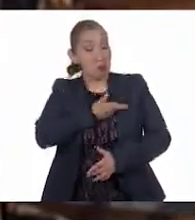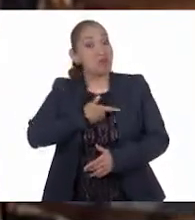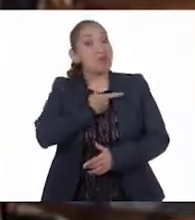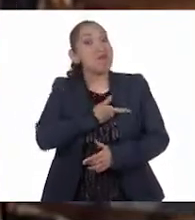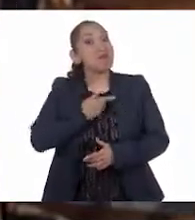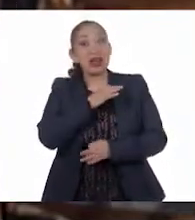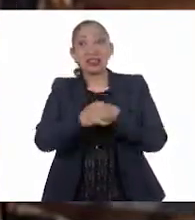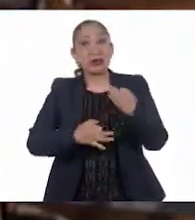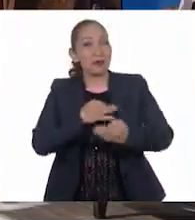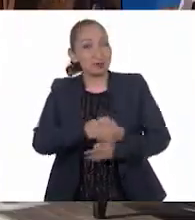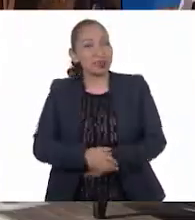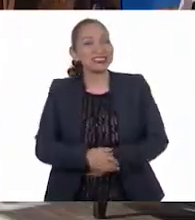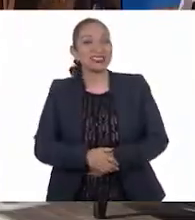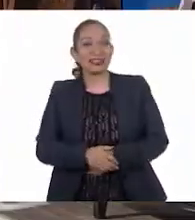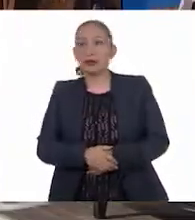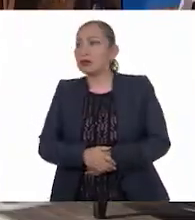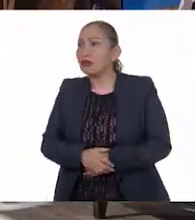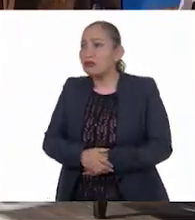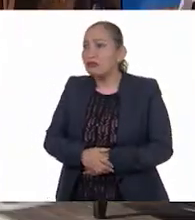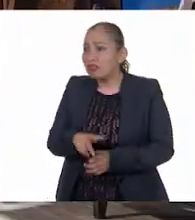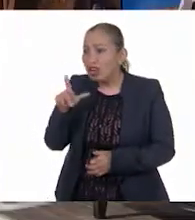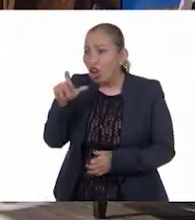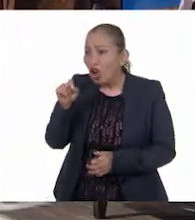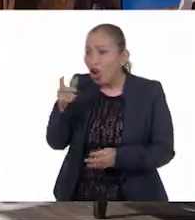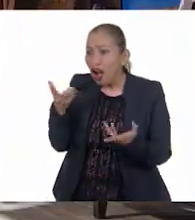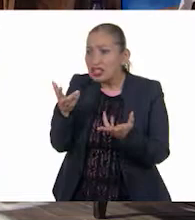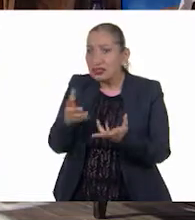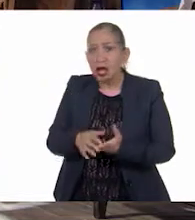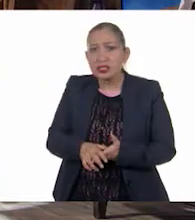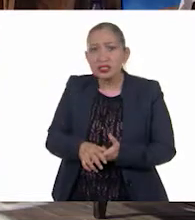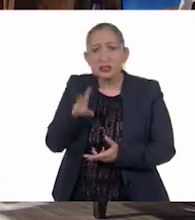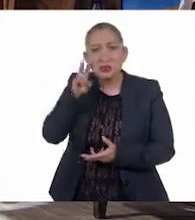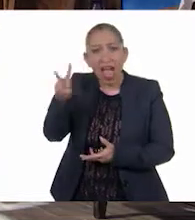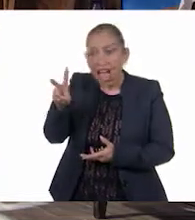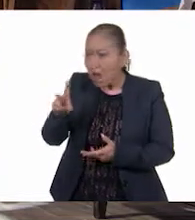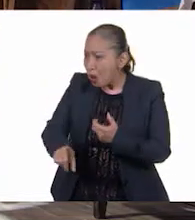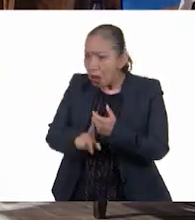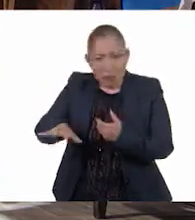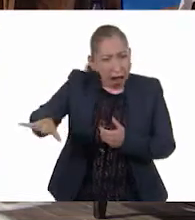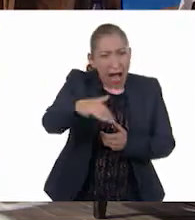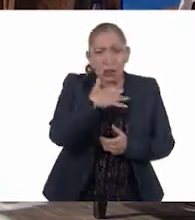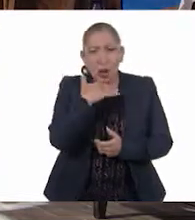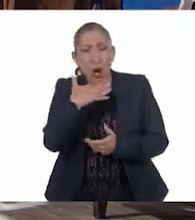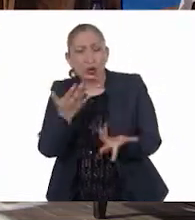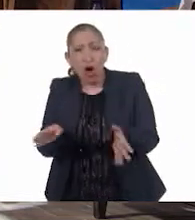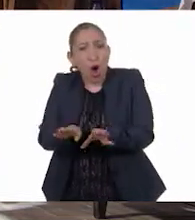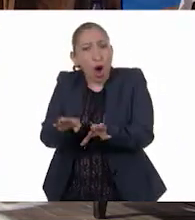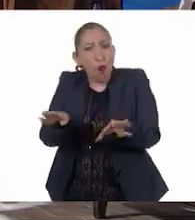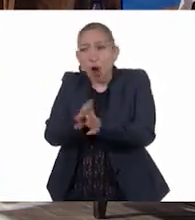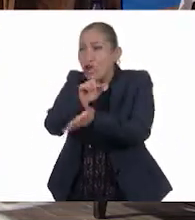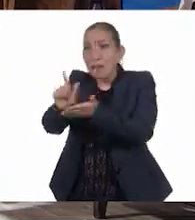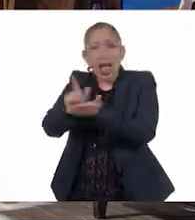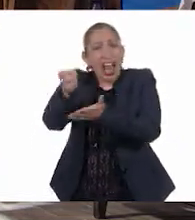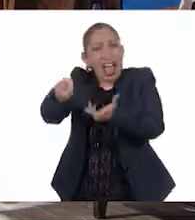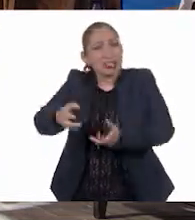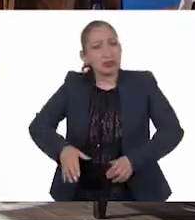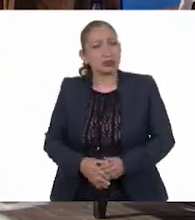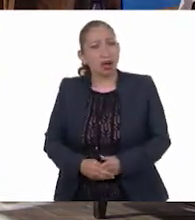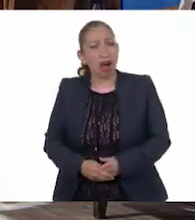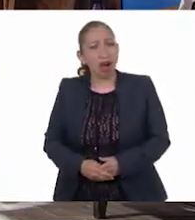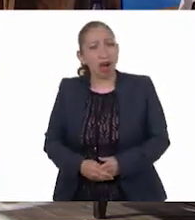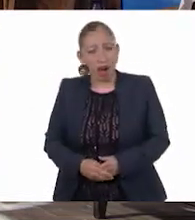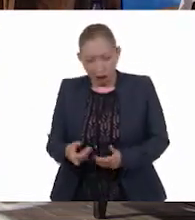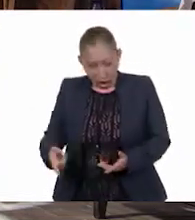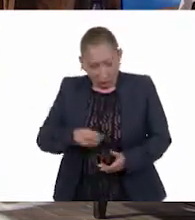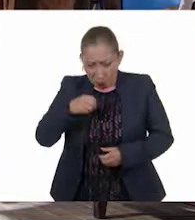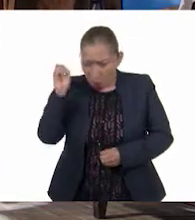disfrutable. Lolo, ¿qué haces? ¡Mira qué desastre! ¿Cómo vamos a limpiar todo esto? ¡Se